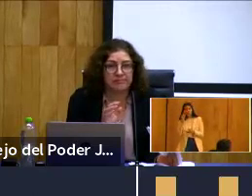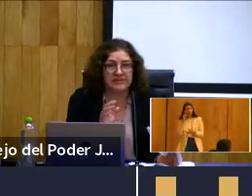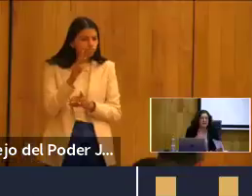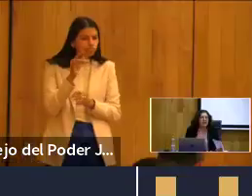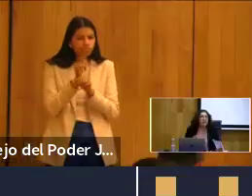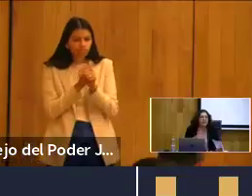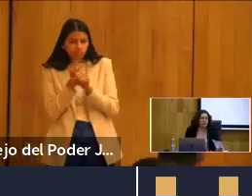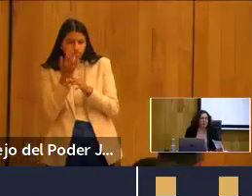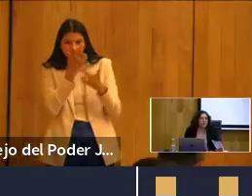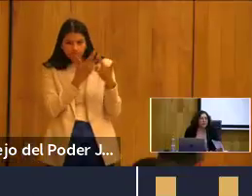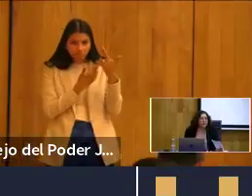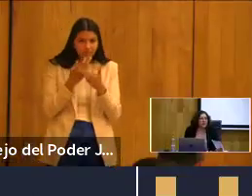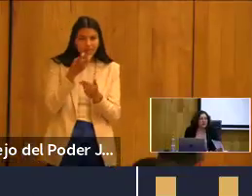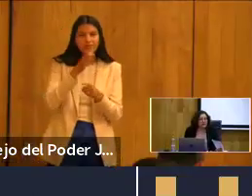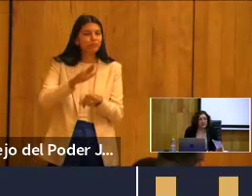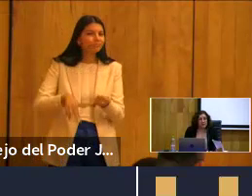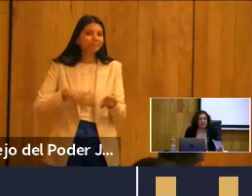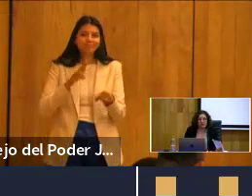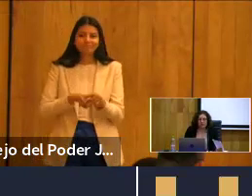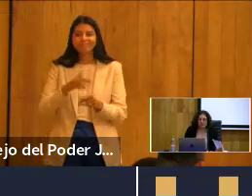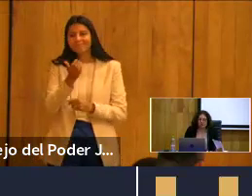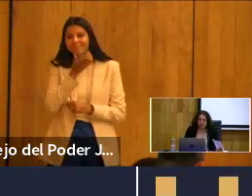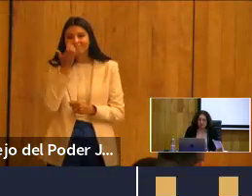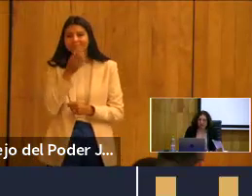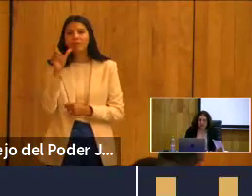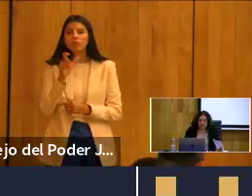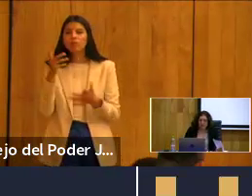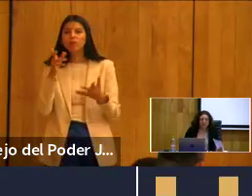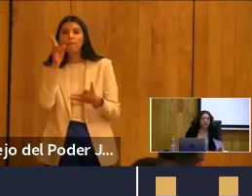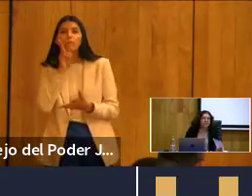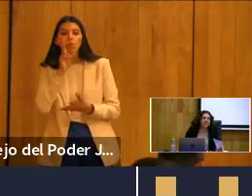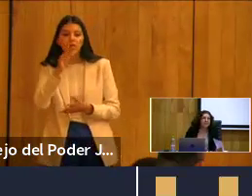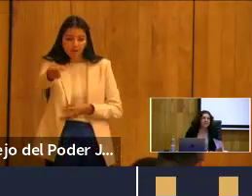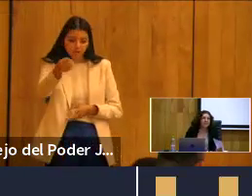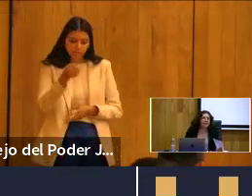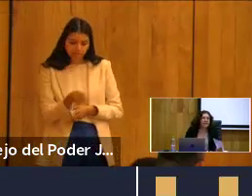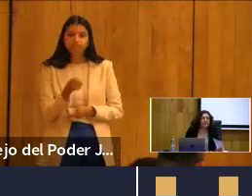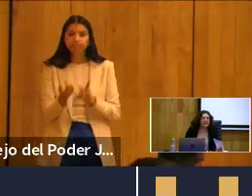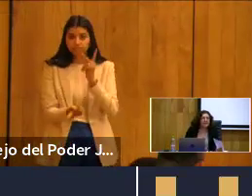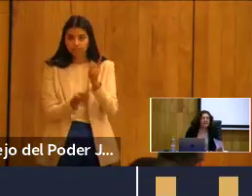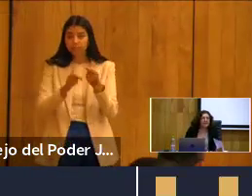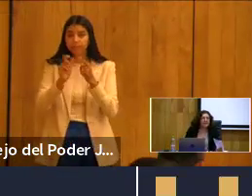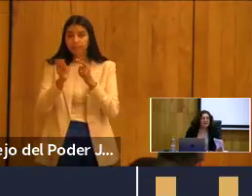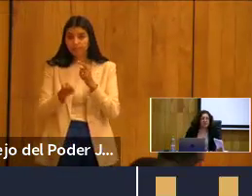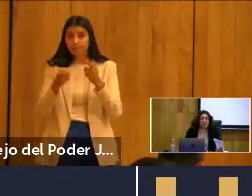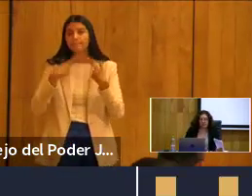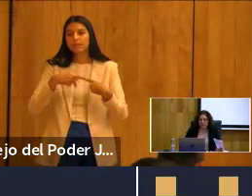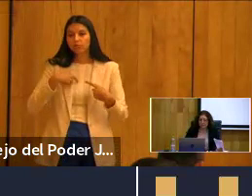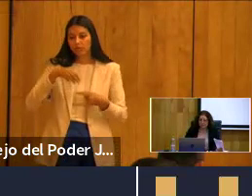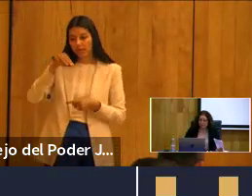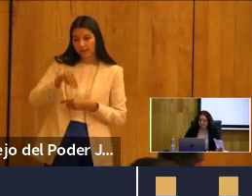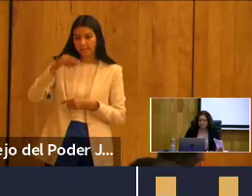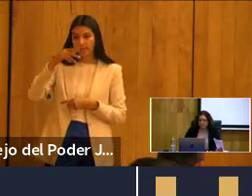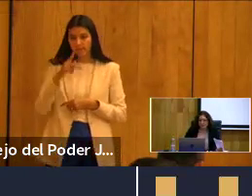una dinámica muy común en el momento de la producción de la prueba por parte del agente del